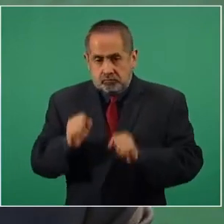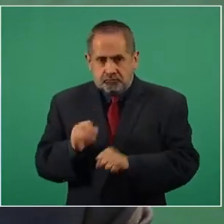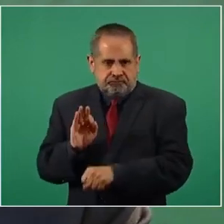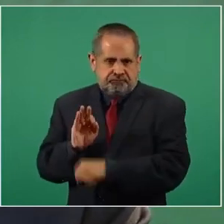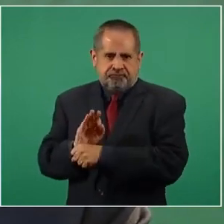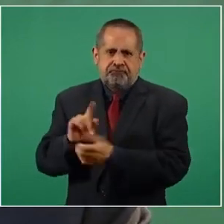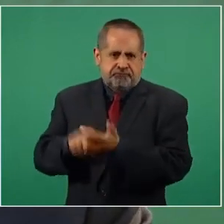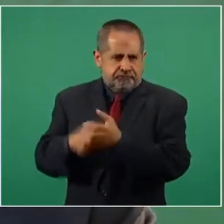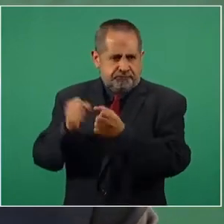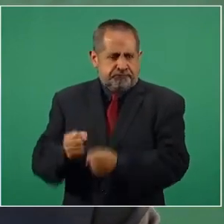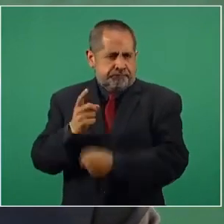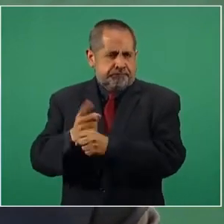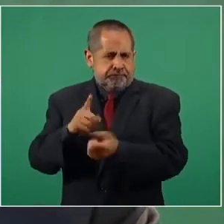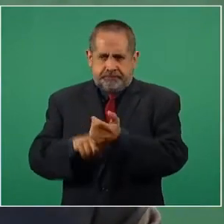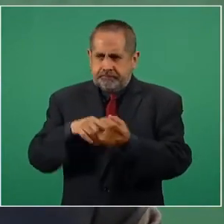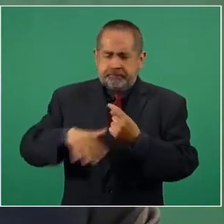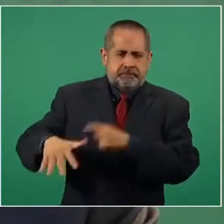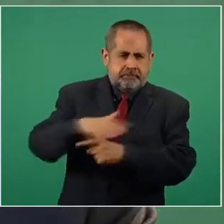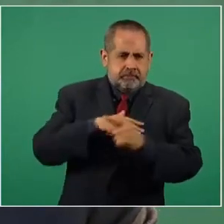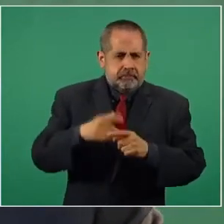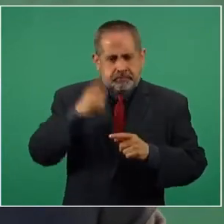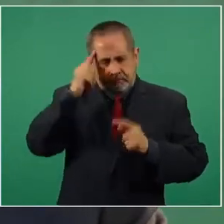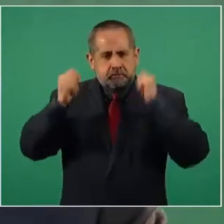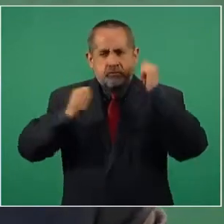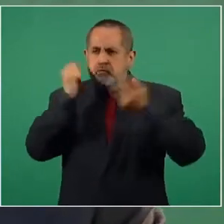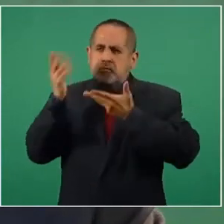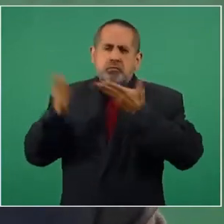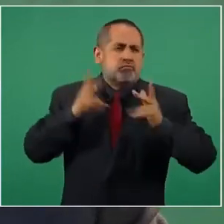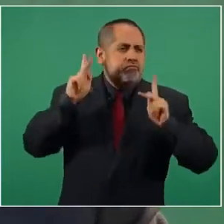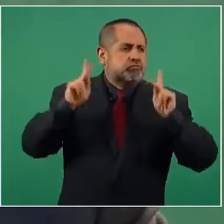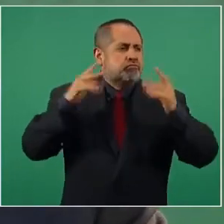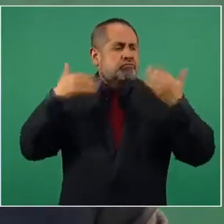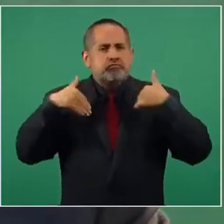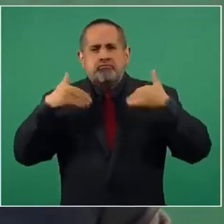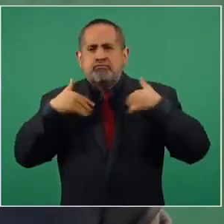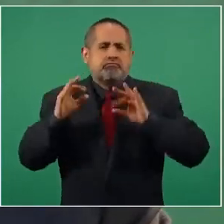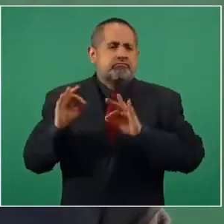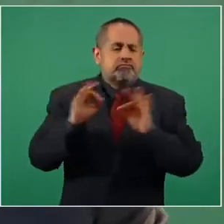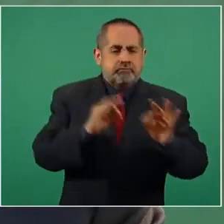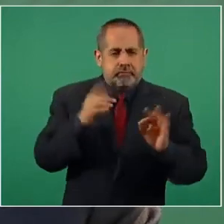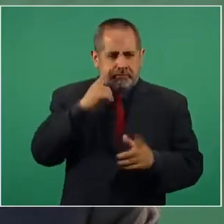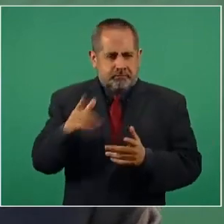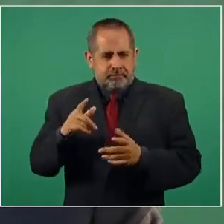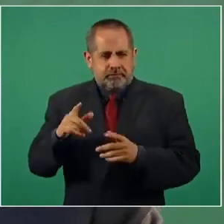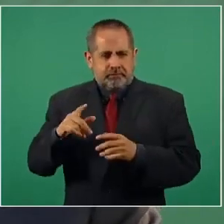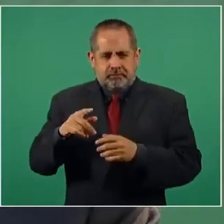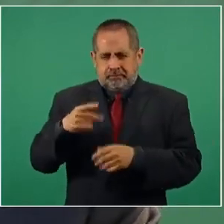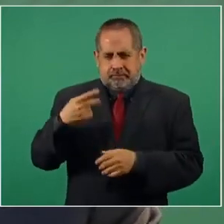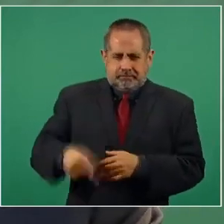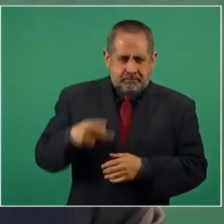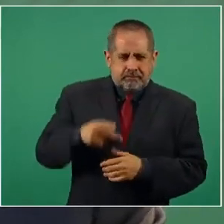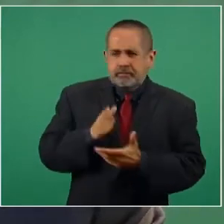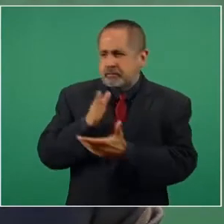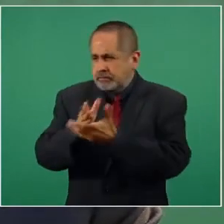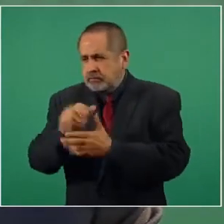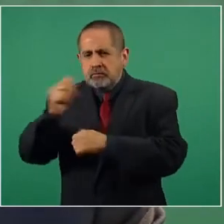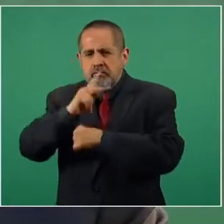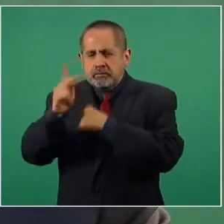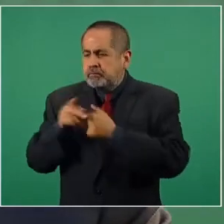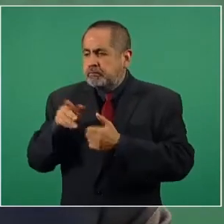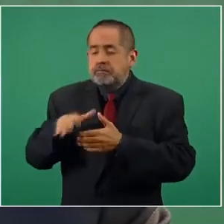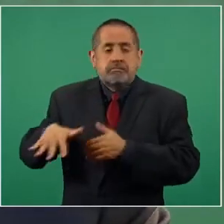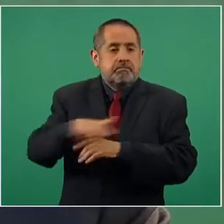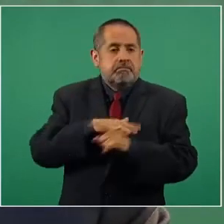garantizar a los turistas nacionales, a los turistas extranjeros,